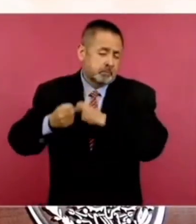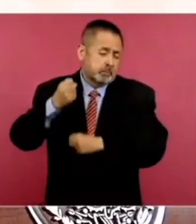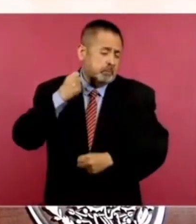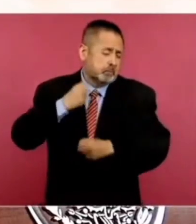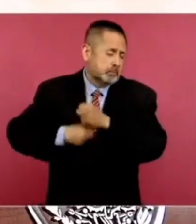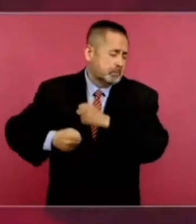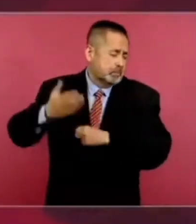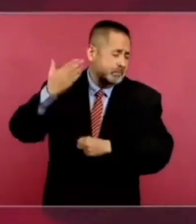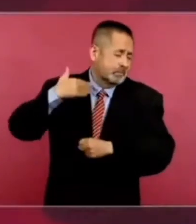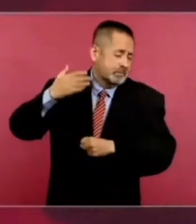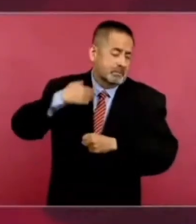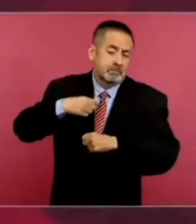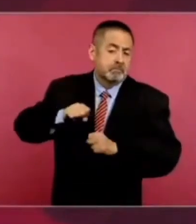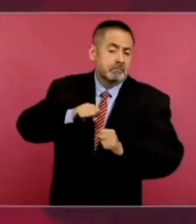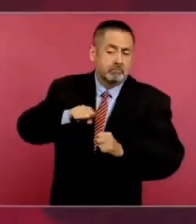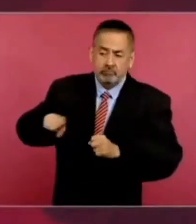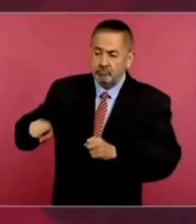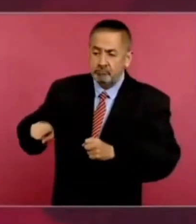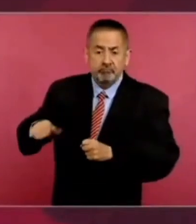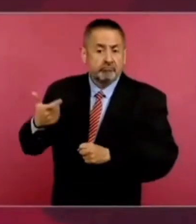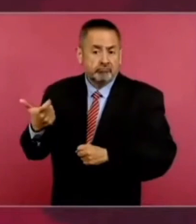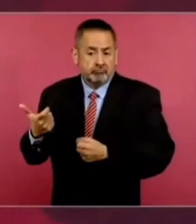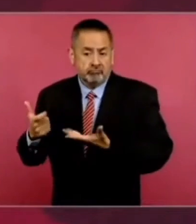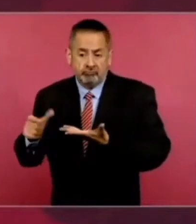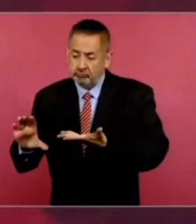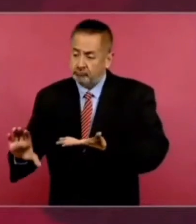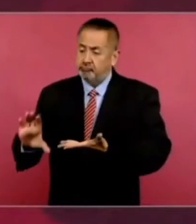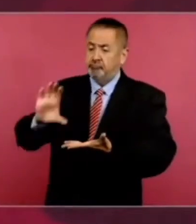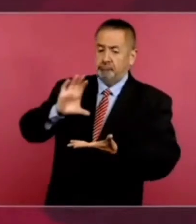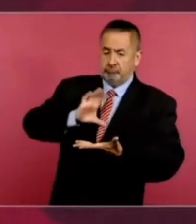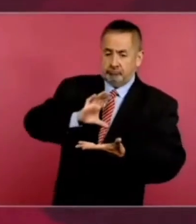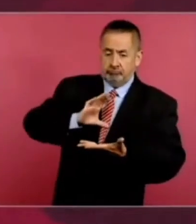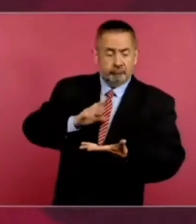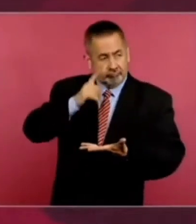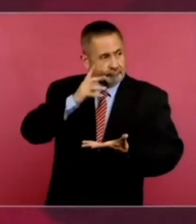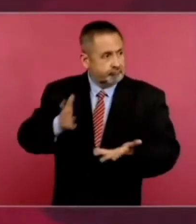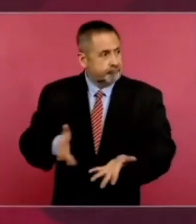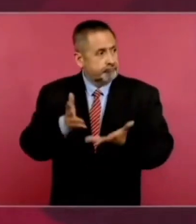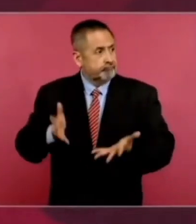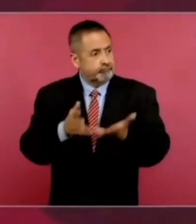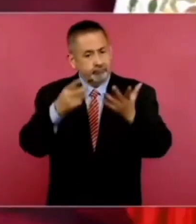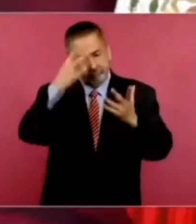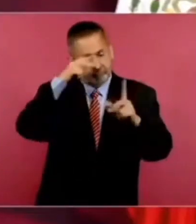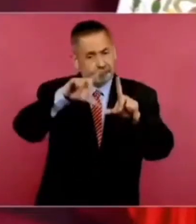el sureste aportó mucho al desarrollo de México.